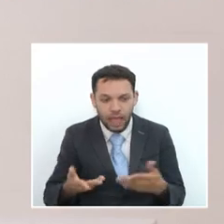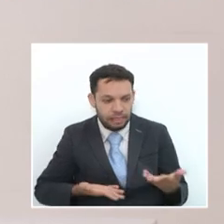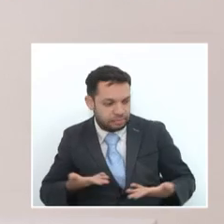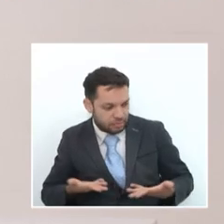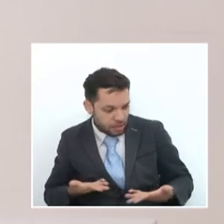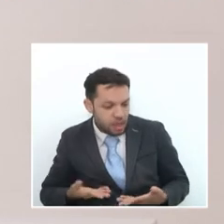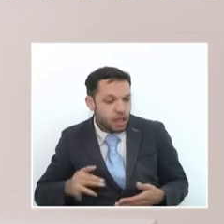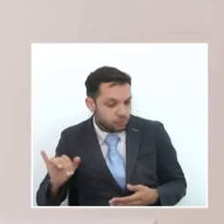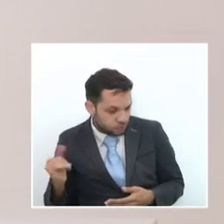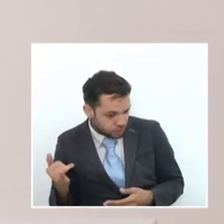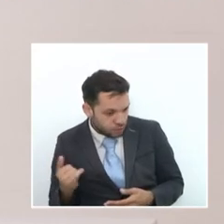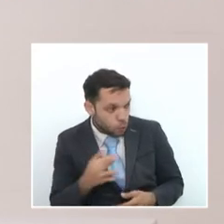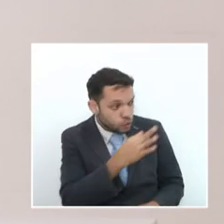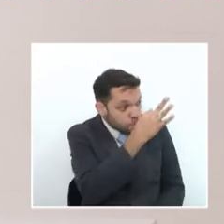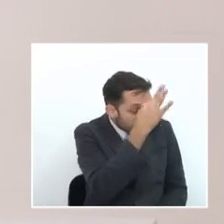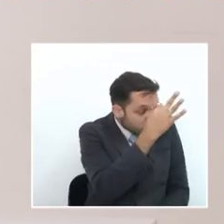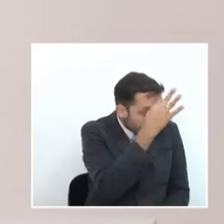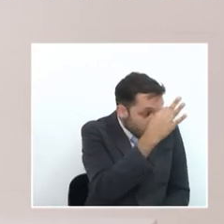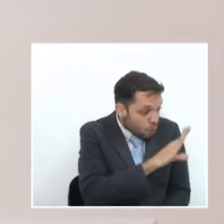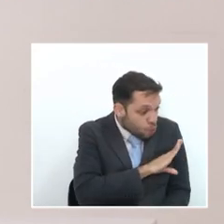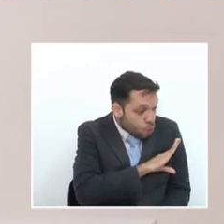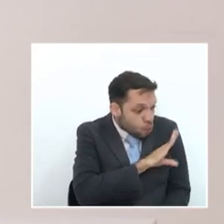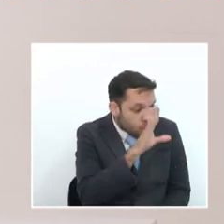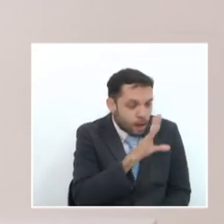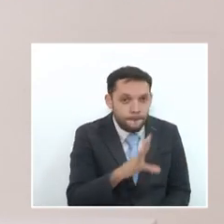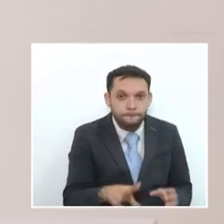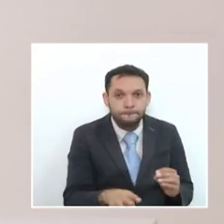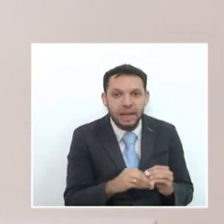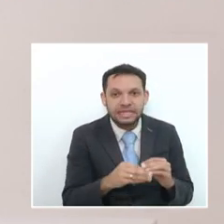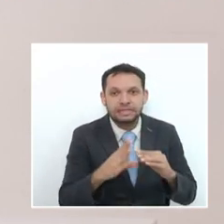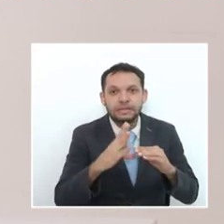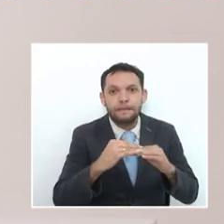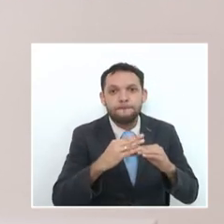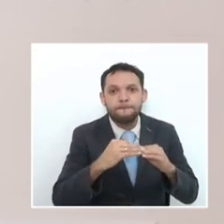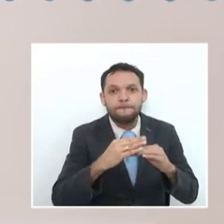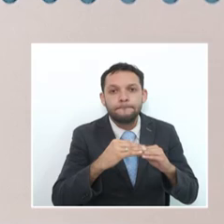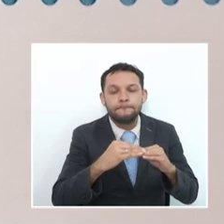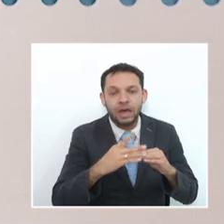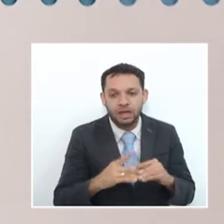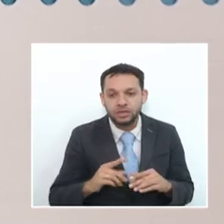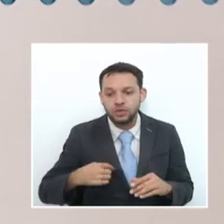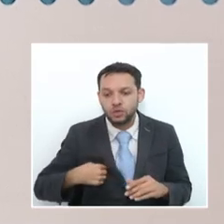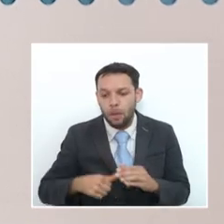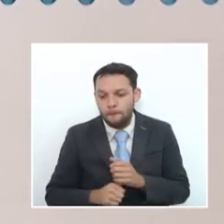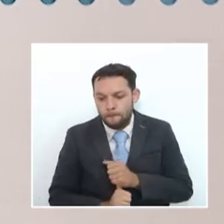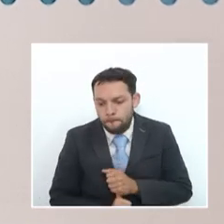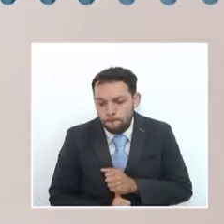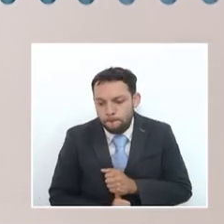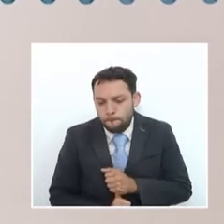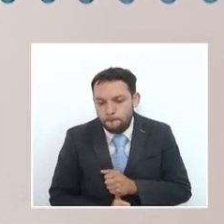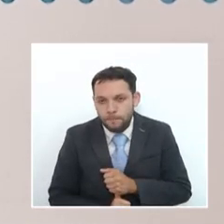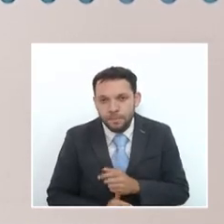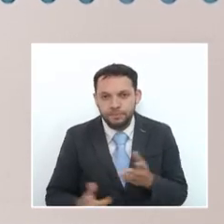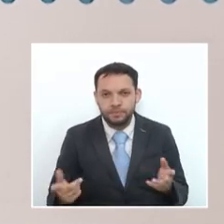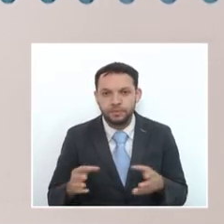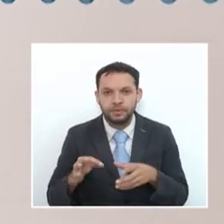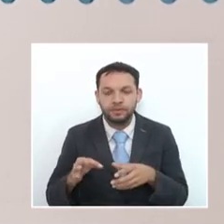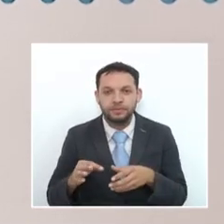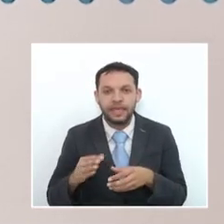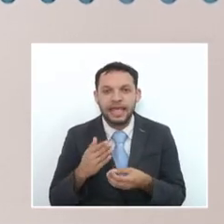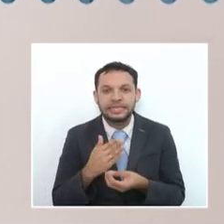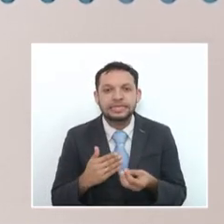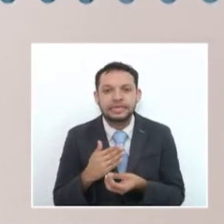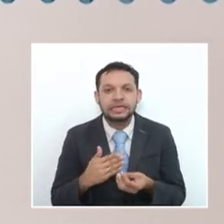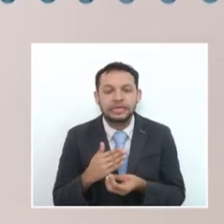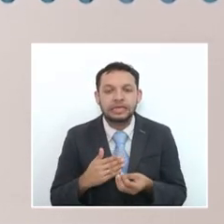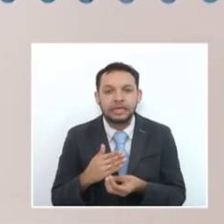hospital. Más pan blanco. Hace 3 días no doy del cuerpo y coge el ayuno. Pan blanco con queso o mortadela